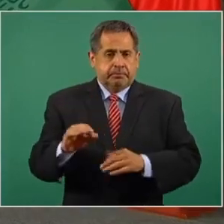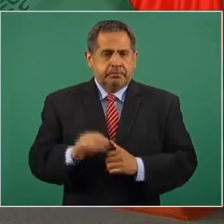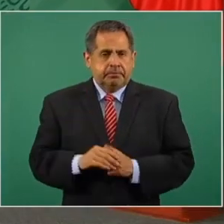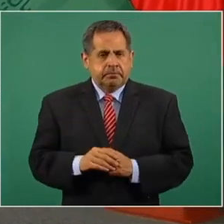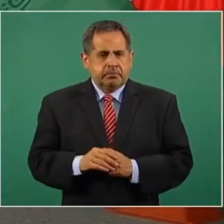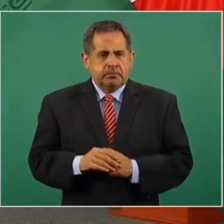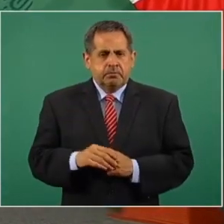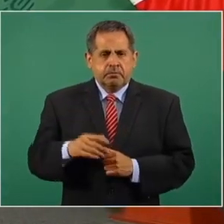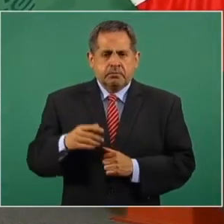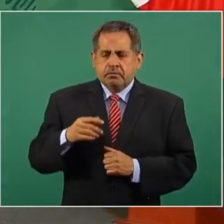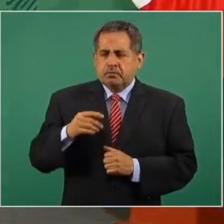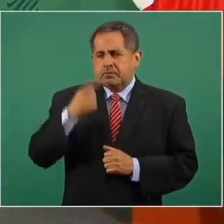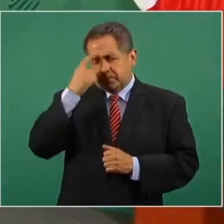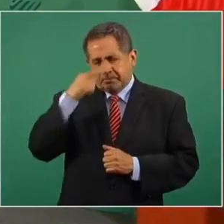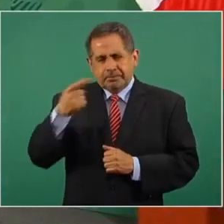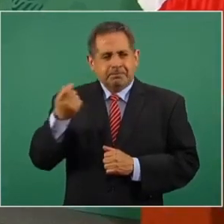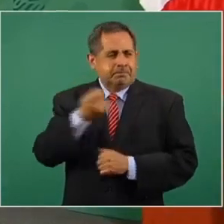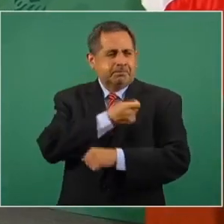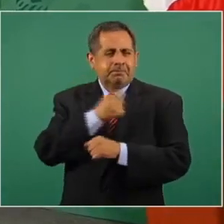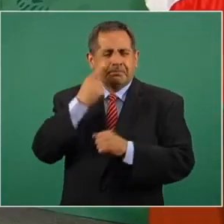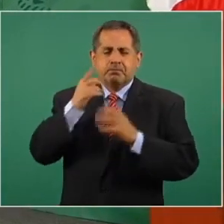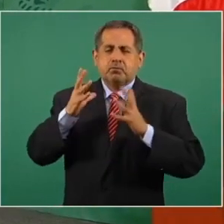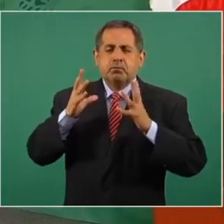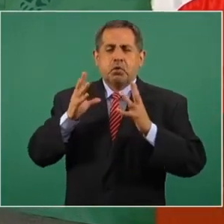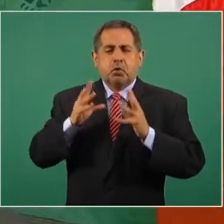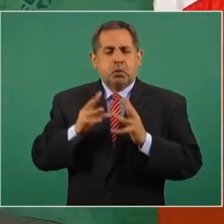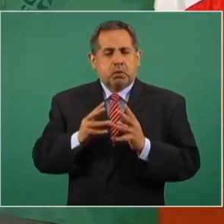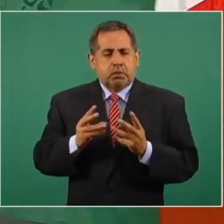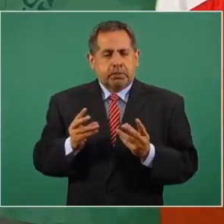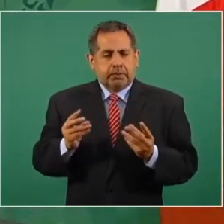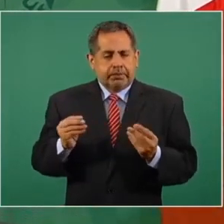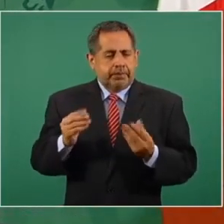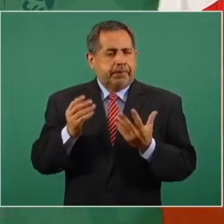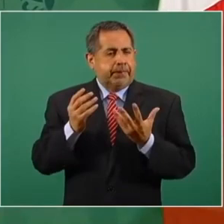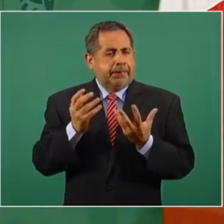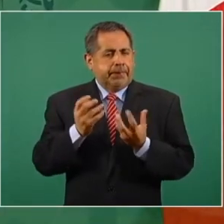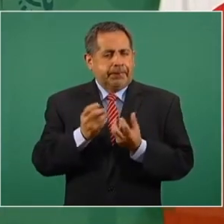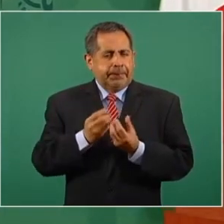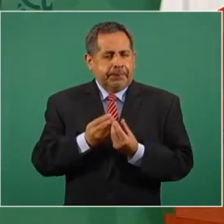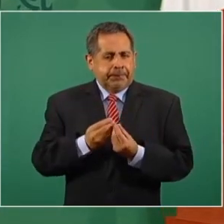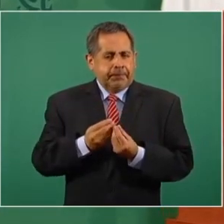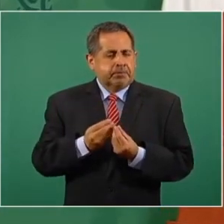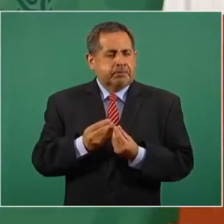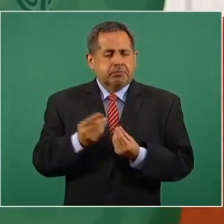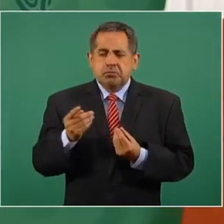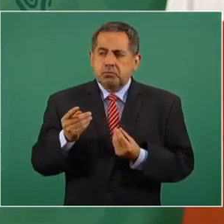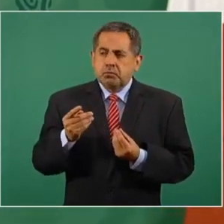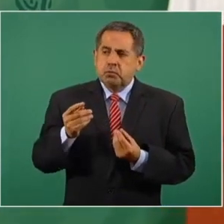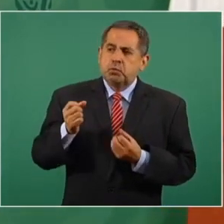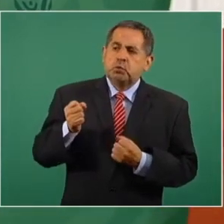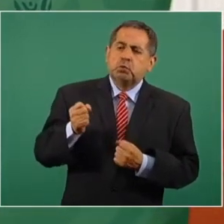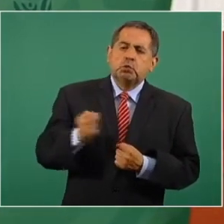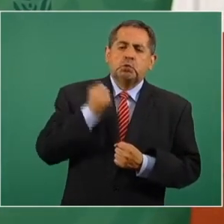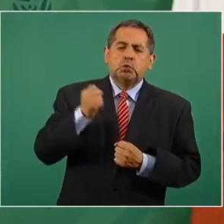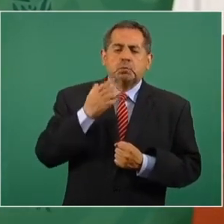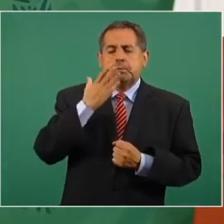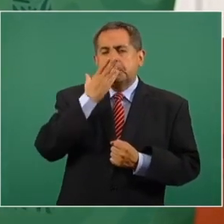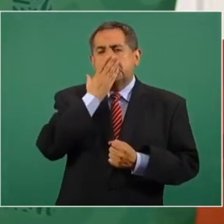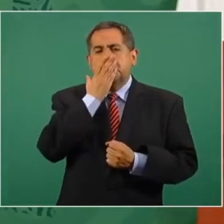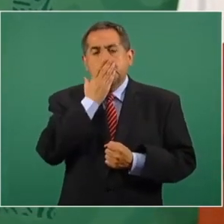y desinflamatorios, y afortunadamente te dio